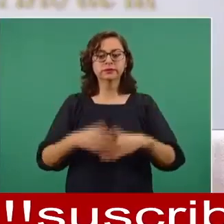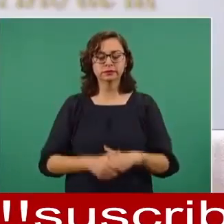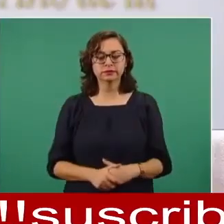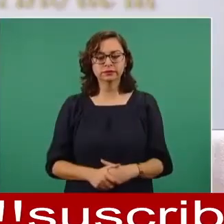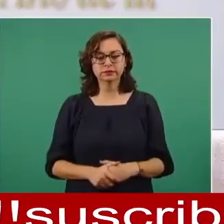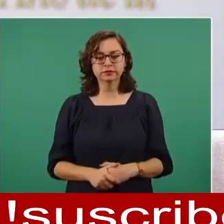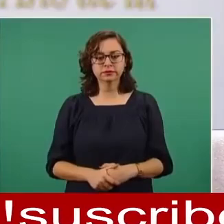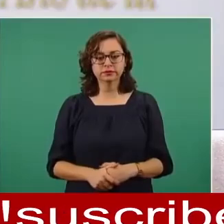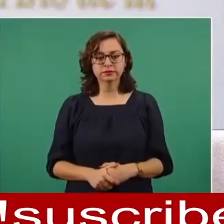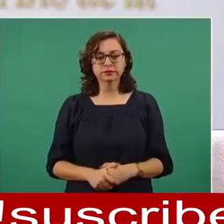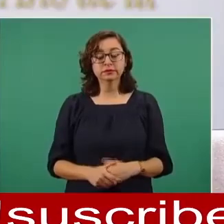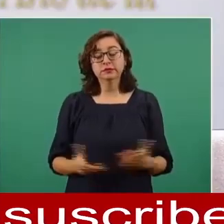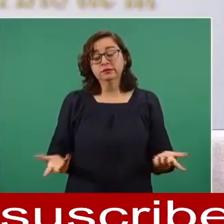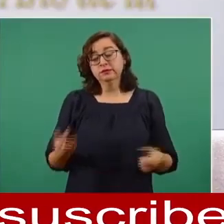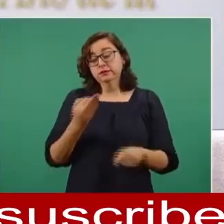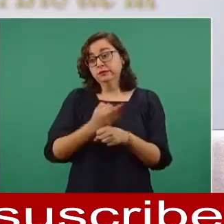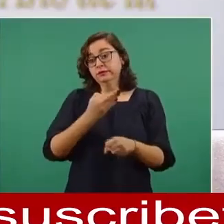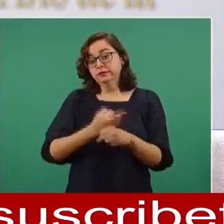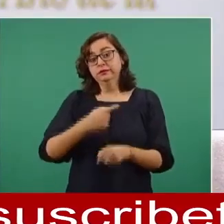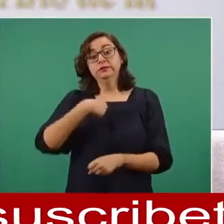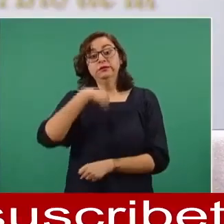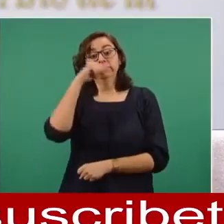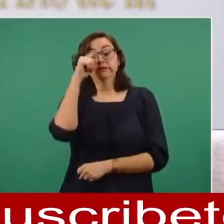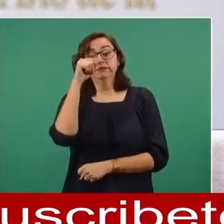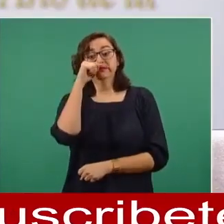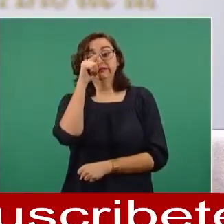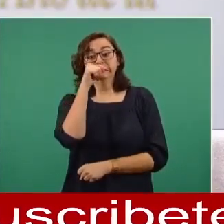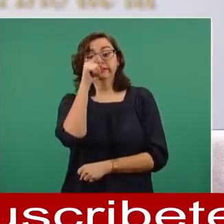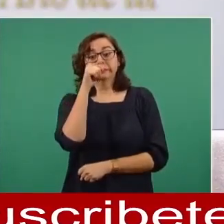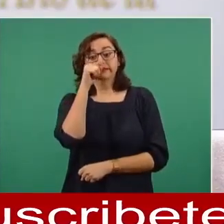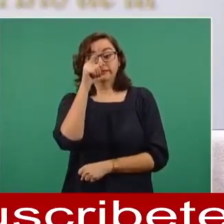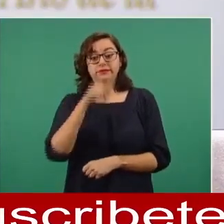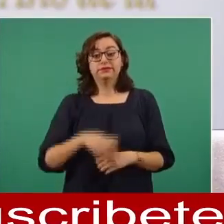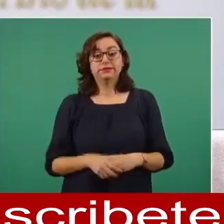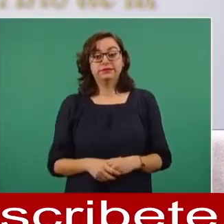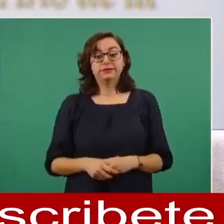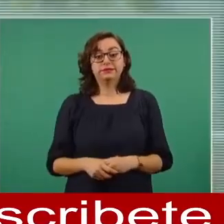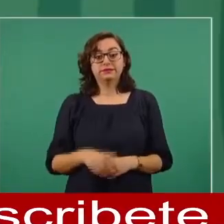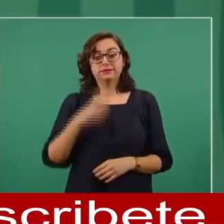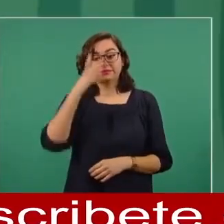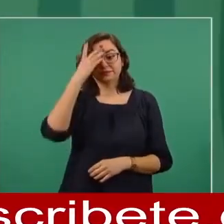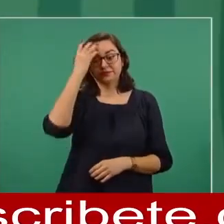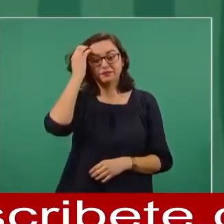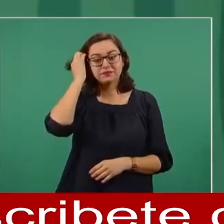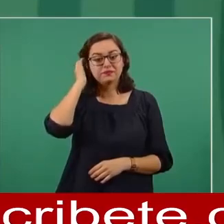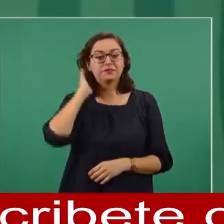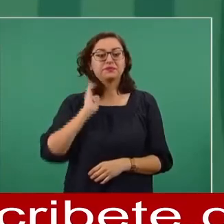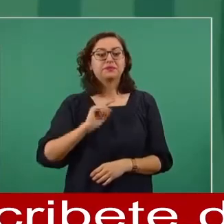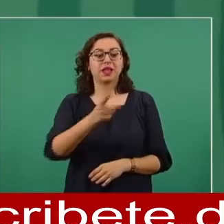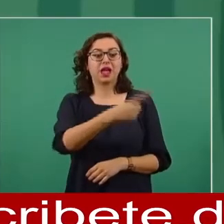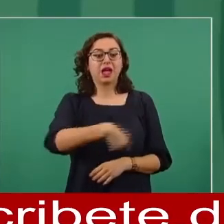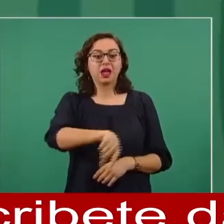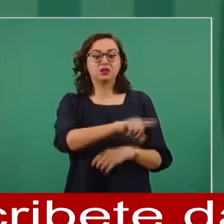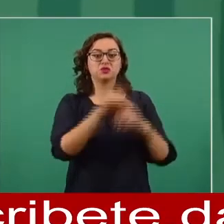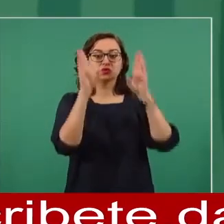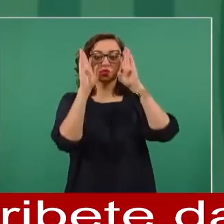Les voy a presumir algo porque les enoja mucho a los conservadores.